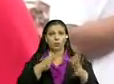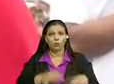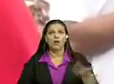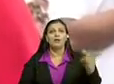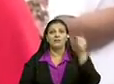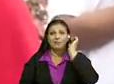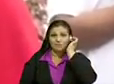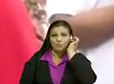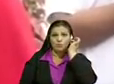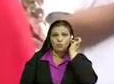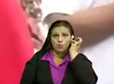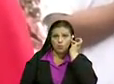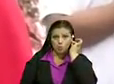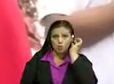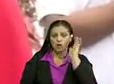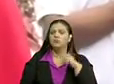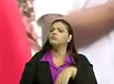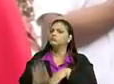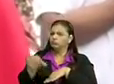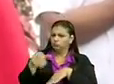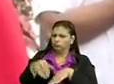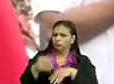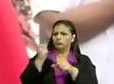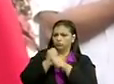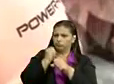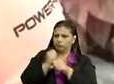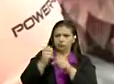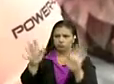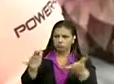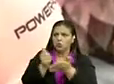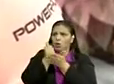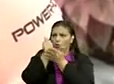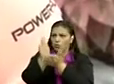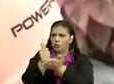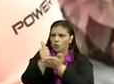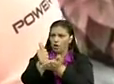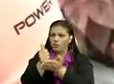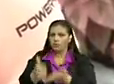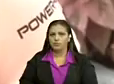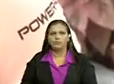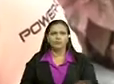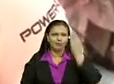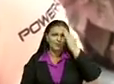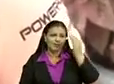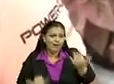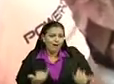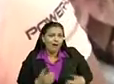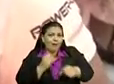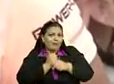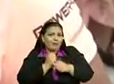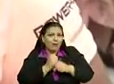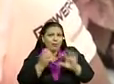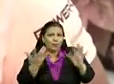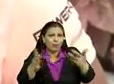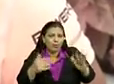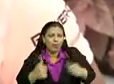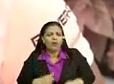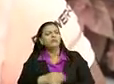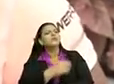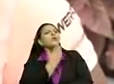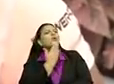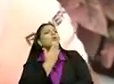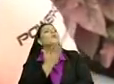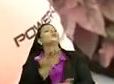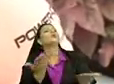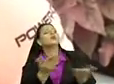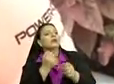podía recomendarlo como para poder que entrara a trabajar y así mismo. Usted sabe cómo estamos en este momento, no hay trabajo, entonces yo me decidí y